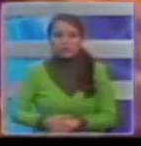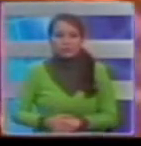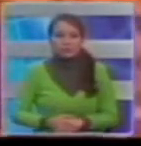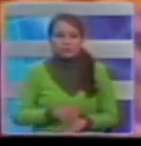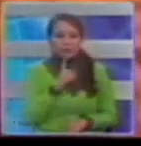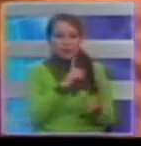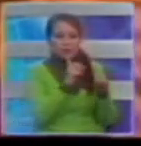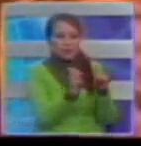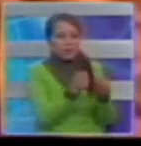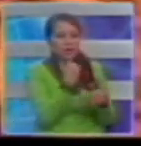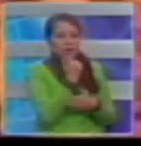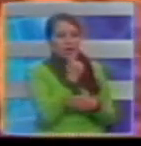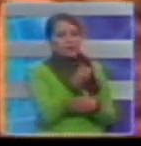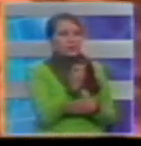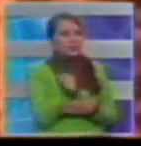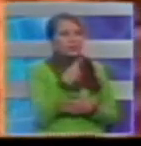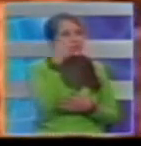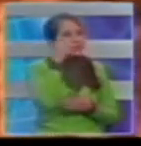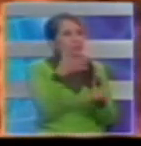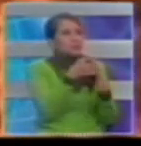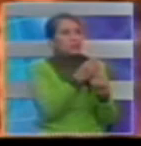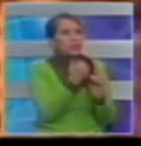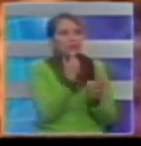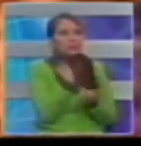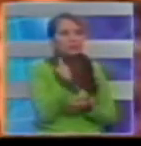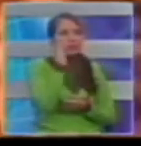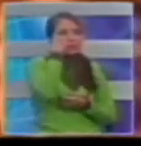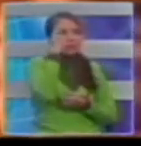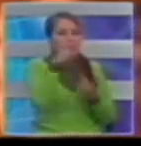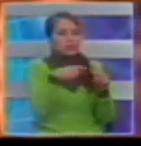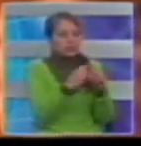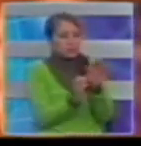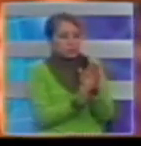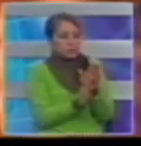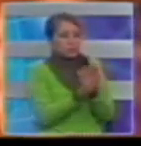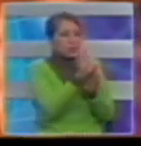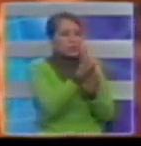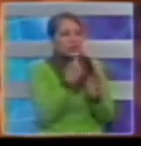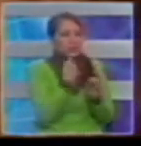algo, Iván, ¿y ustedes en qué se inspiran a la hora de crear estos híbridos?